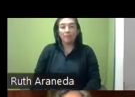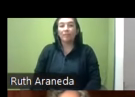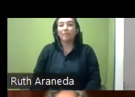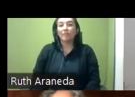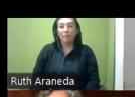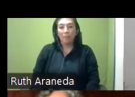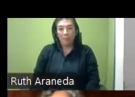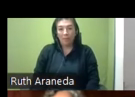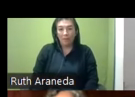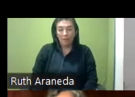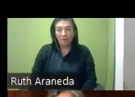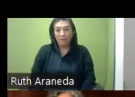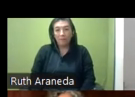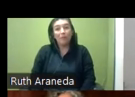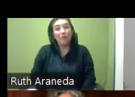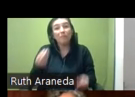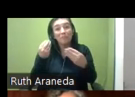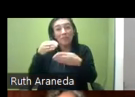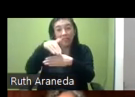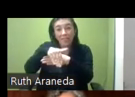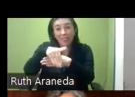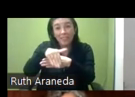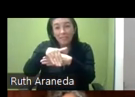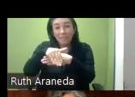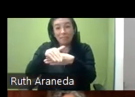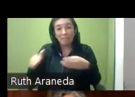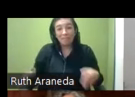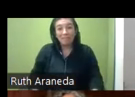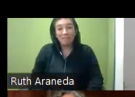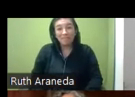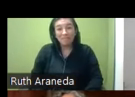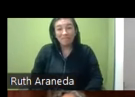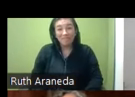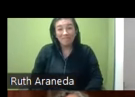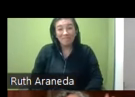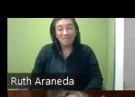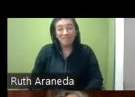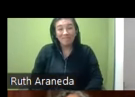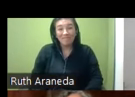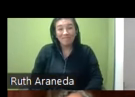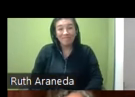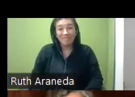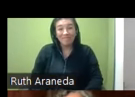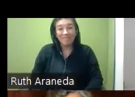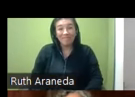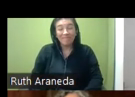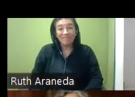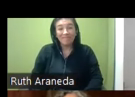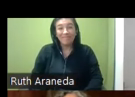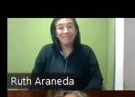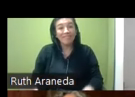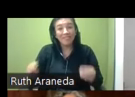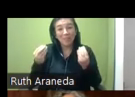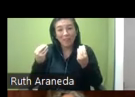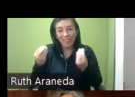Bueno, buenas tardes. Les doy la... Hola, hola, Alison. Hola, hola Inés Lucía. Hola,